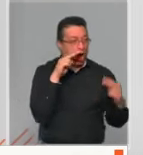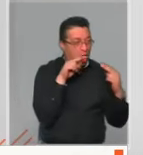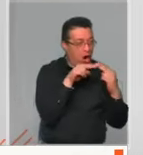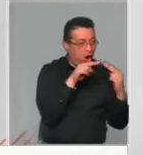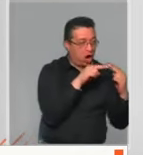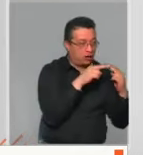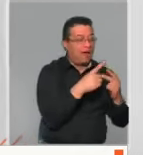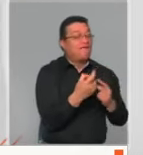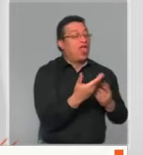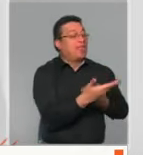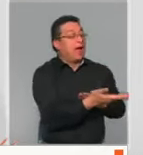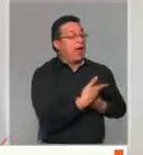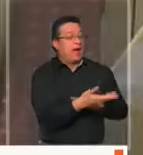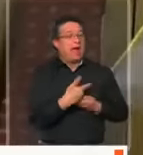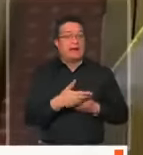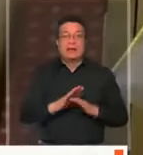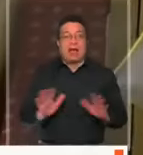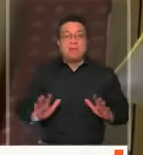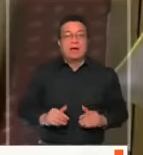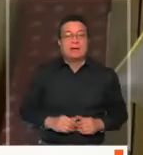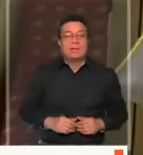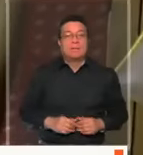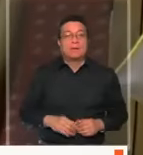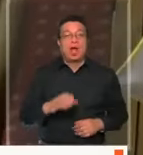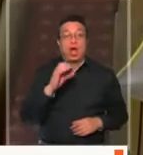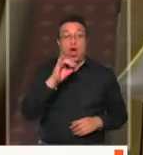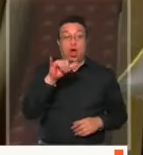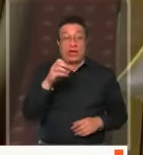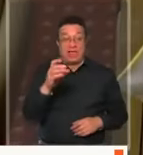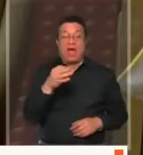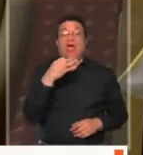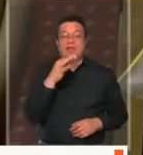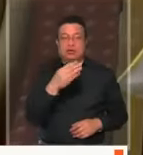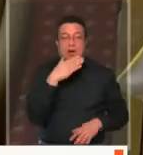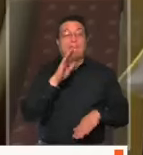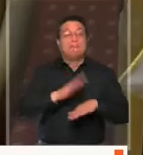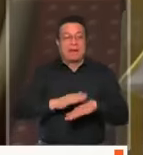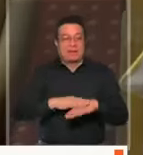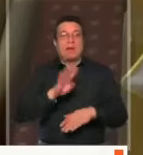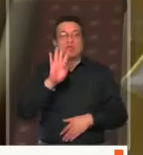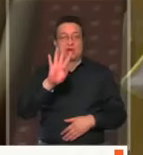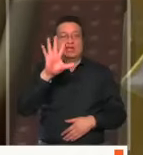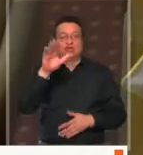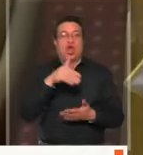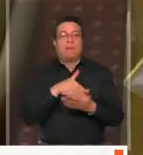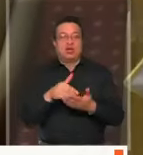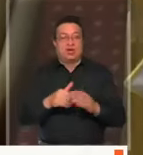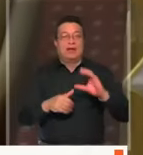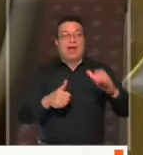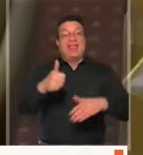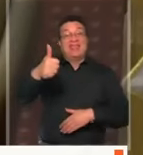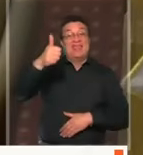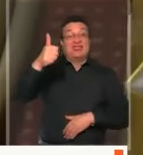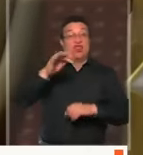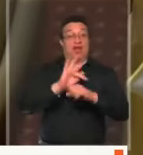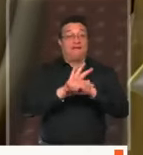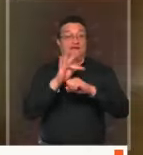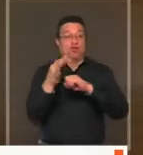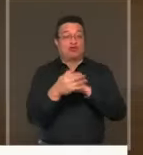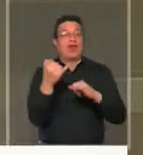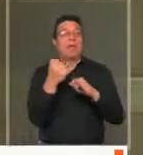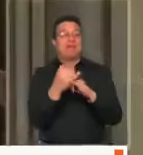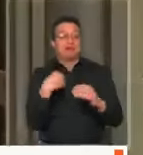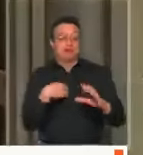me emitiera boletas de honorarios. Ojeda admite haber entregado un préstamo por 45 millones a la directora de la fundación con quien mantenía una